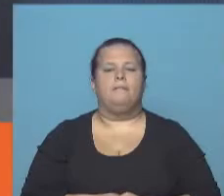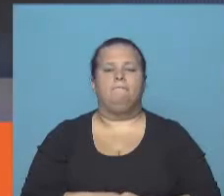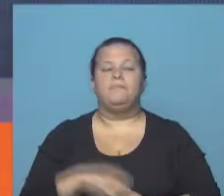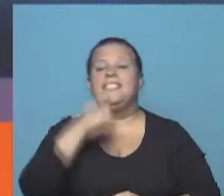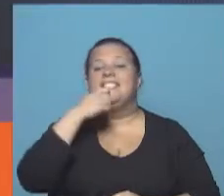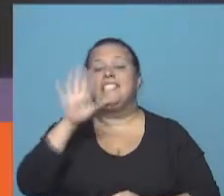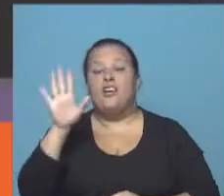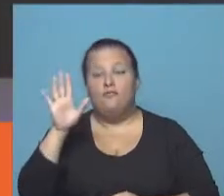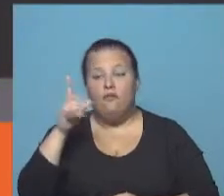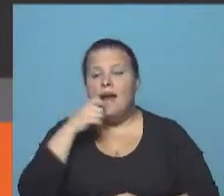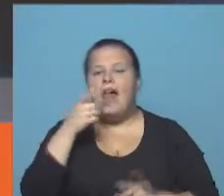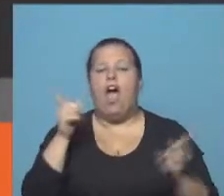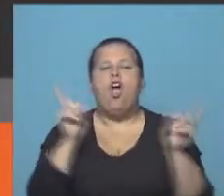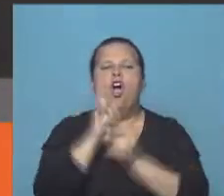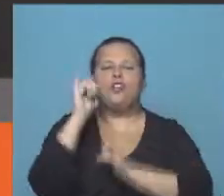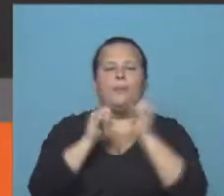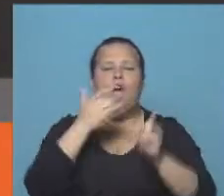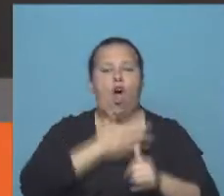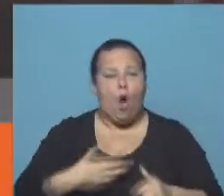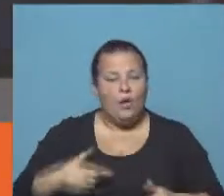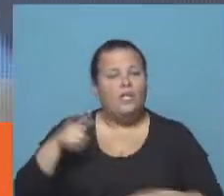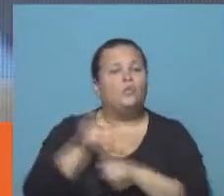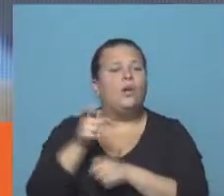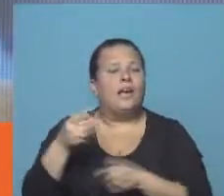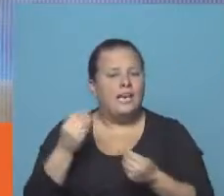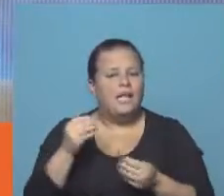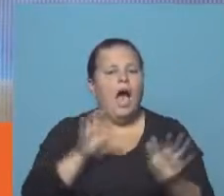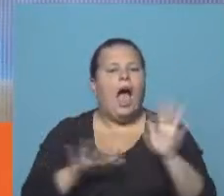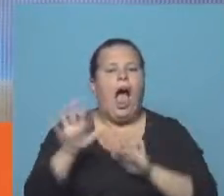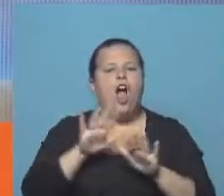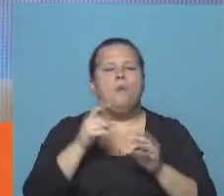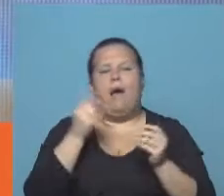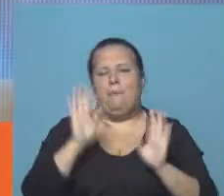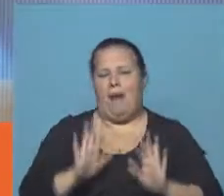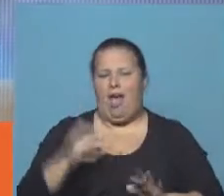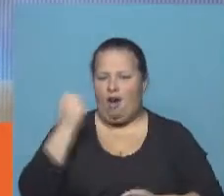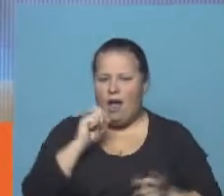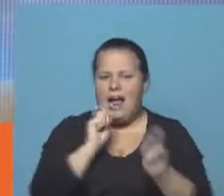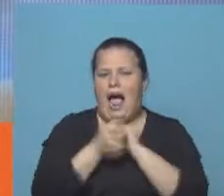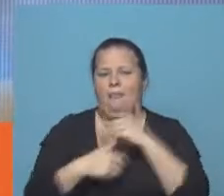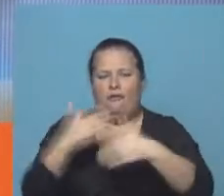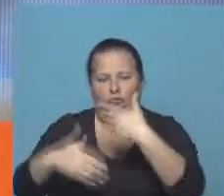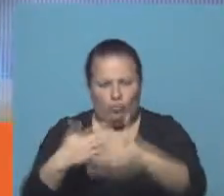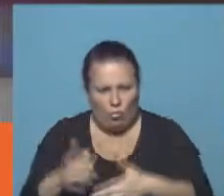uno tuviera que definir en muy pocos términos este gobierno, lo que está haciendo es reordenando la economía y cambiando su trayectoria,